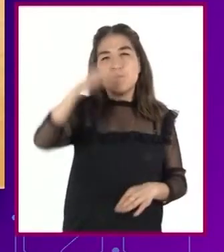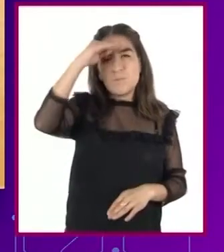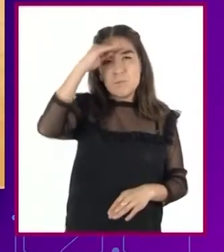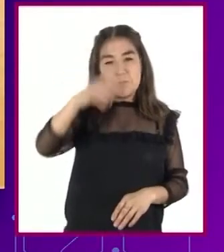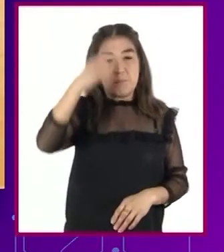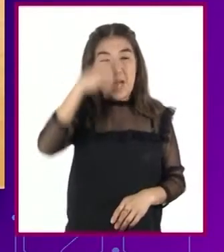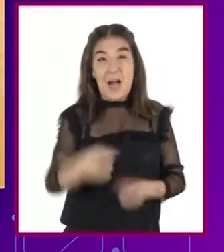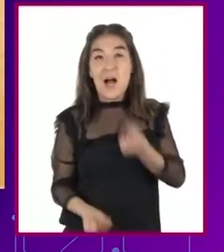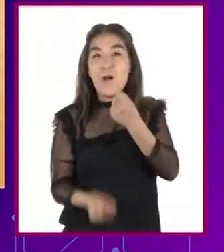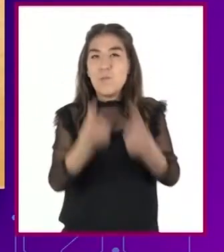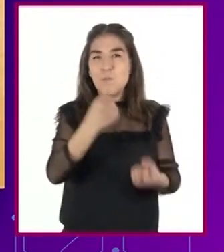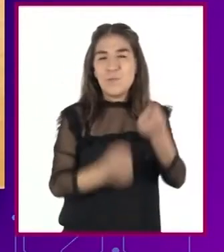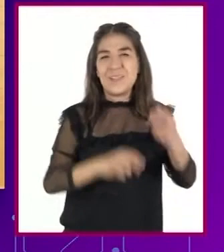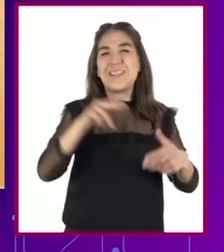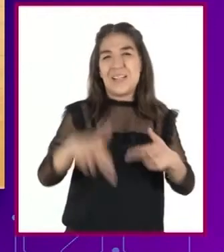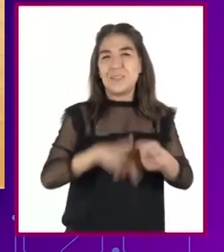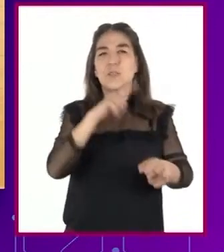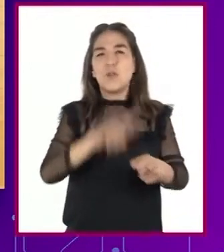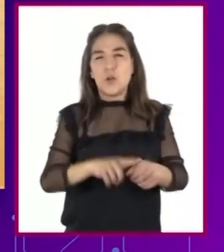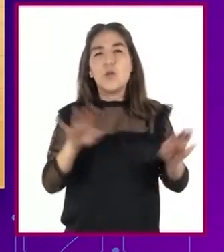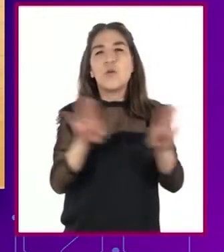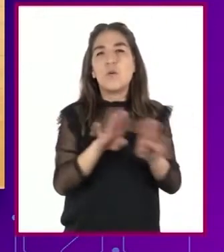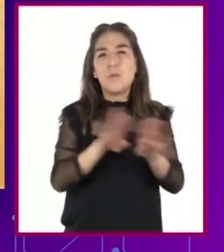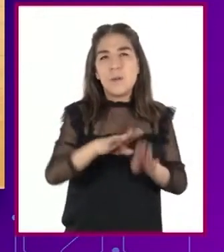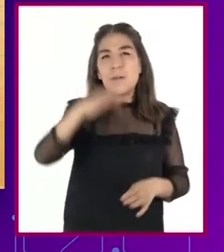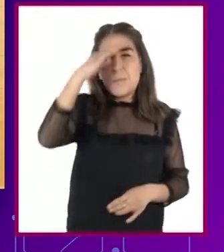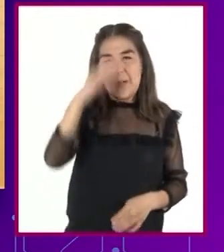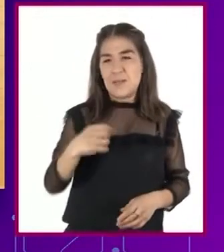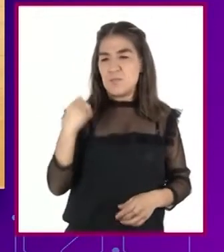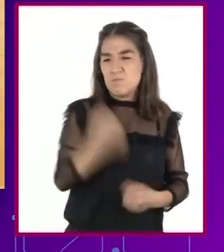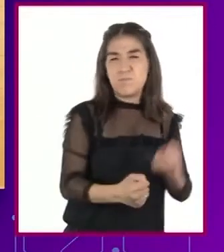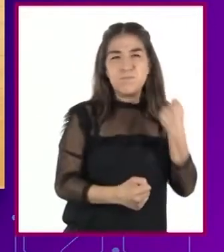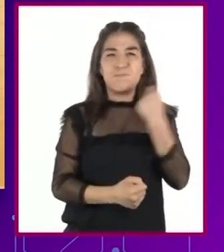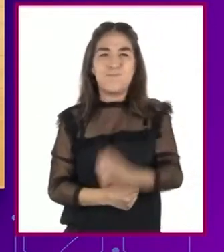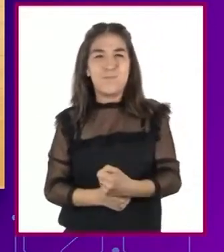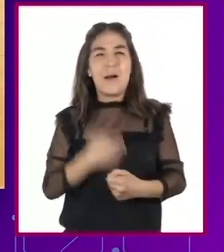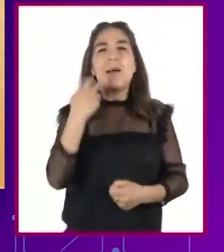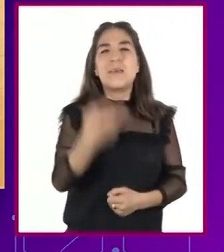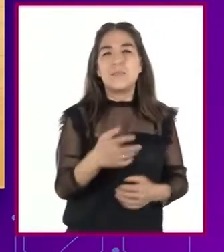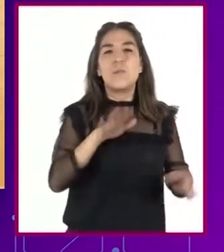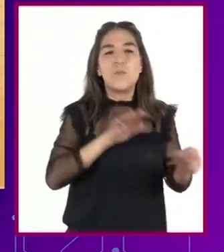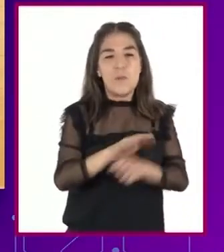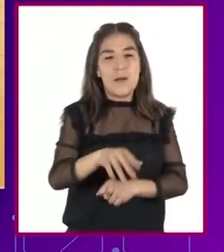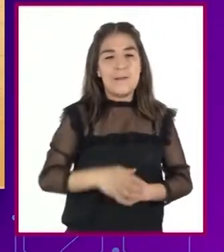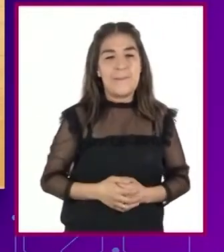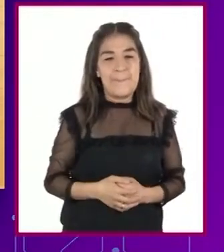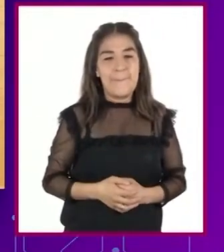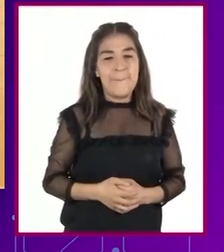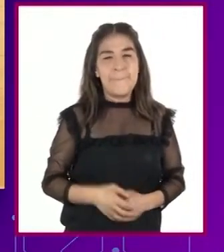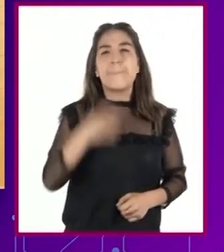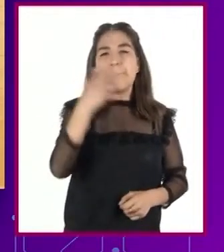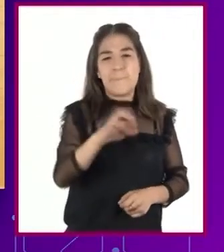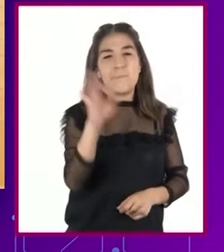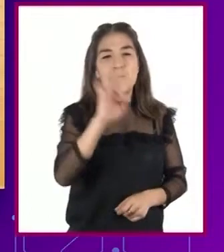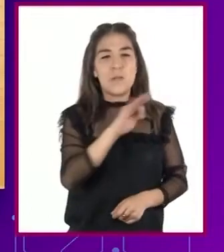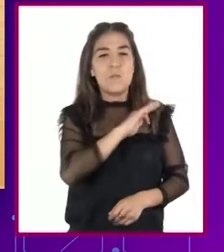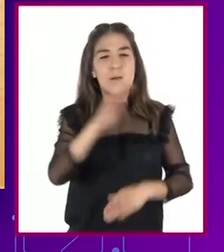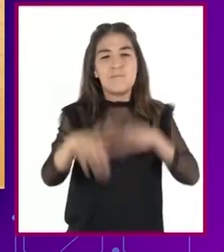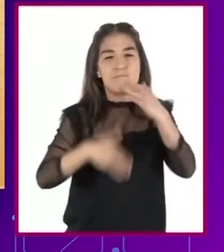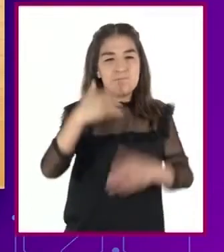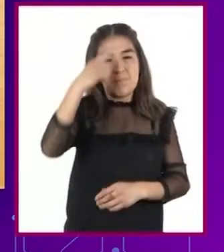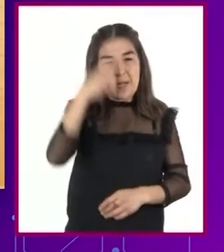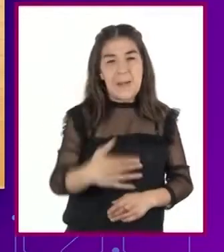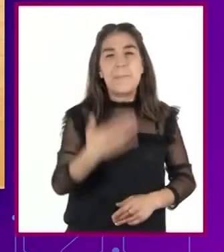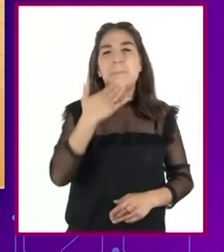para que algunas naciones se impusieran por la fuerza sobre otras, bajo el argumento de que así mejorarían sus condiciones